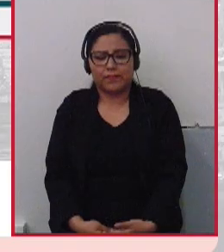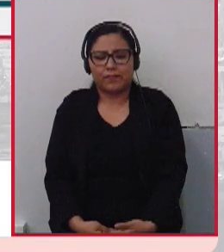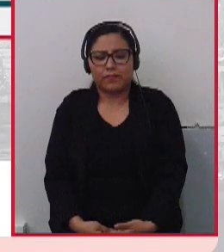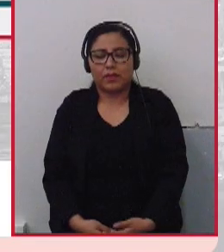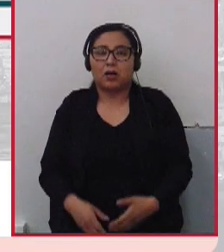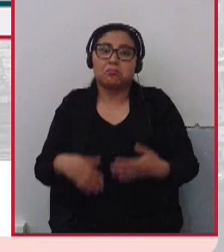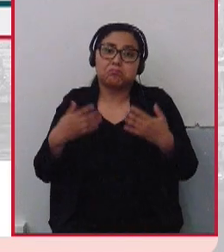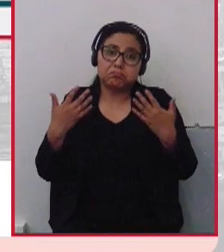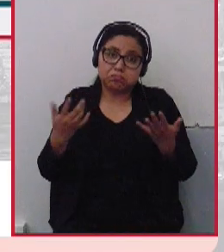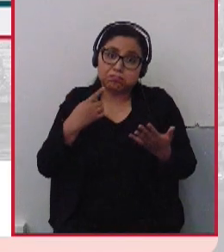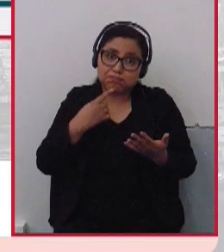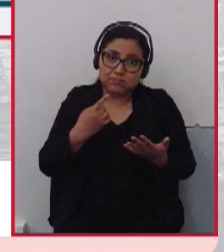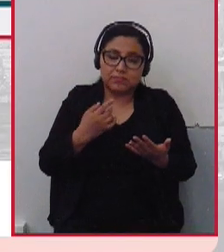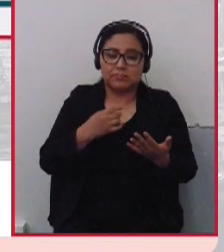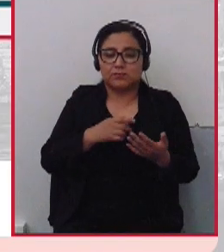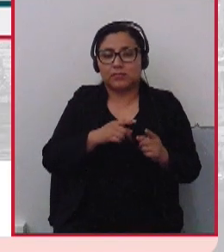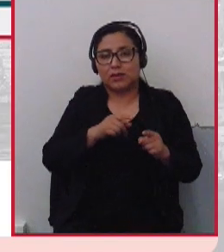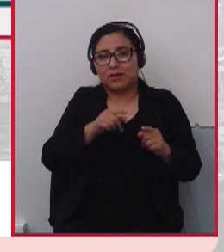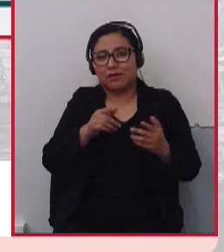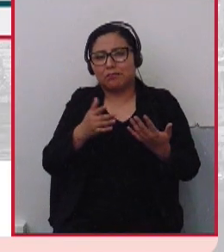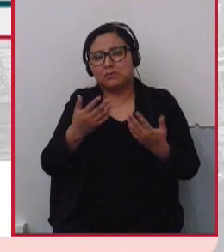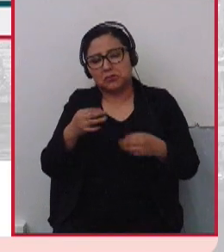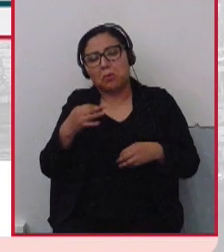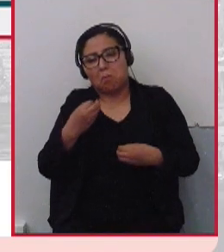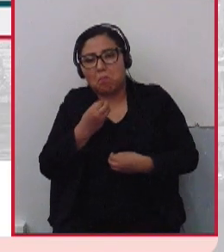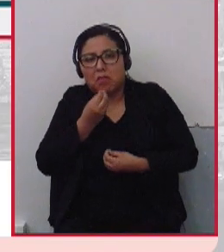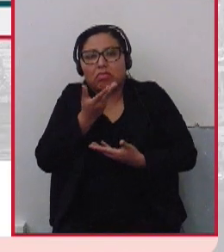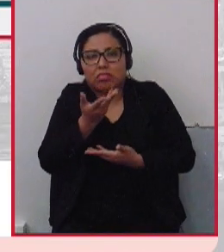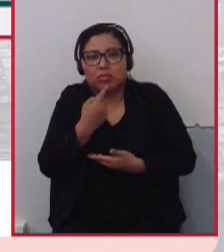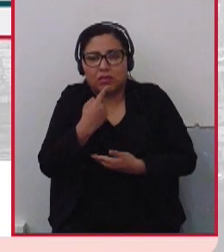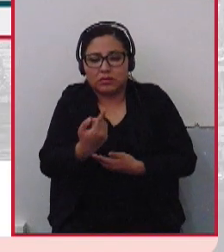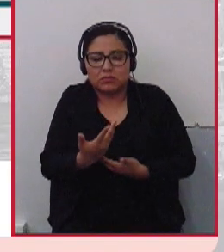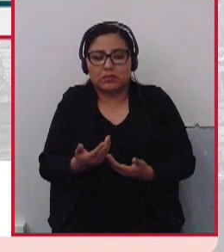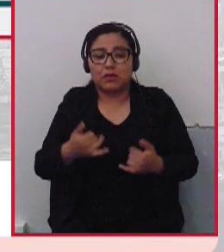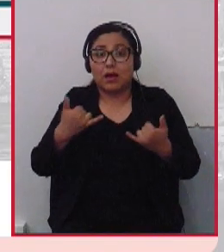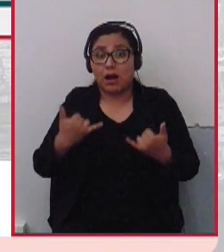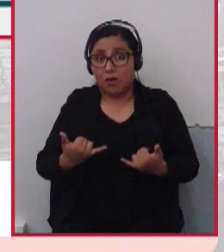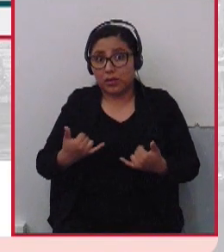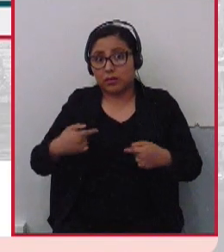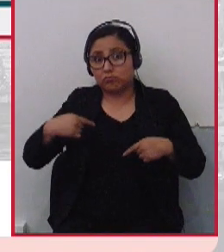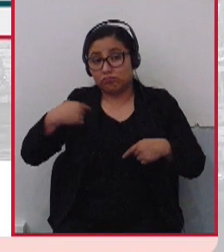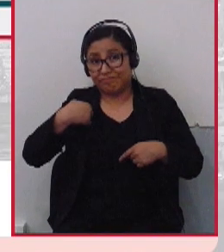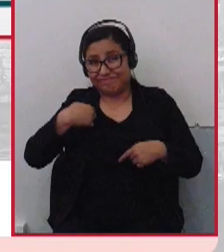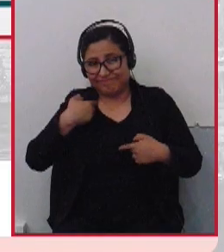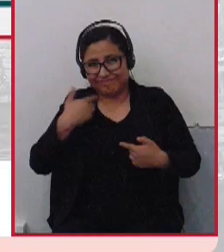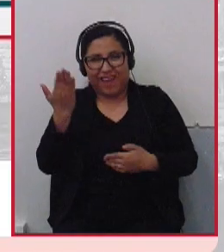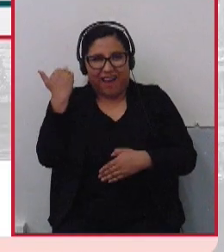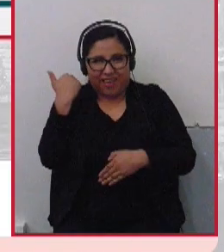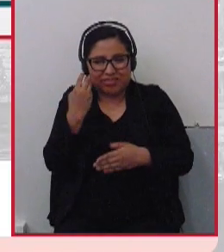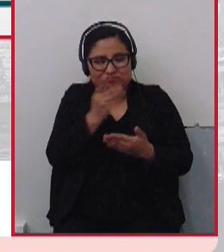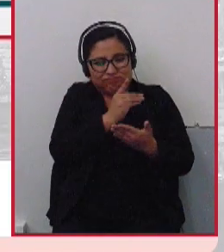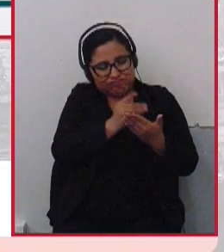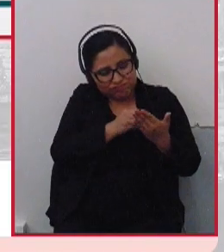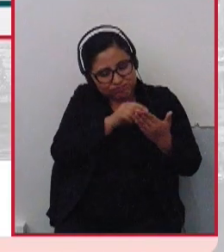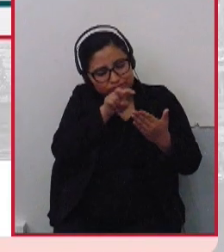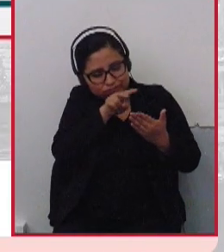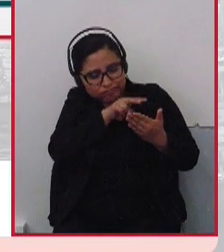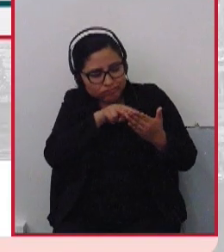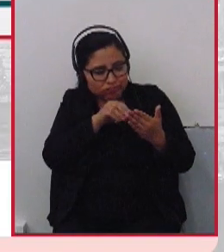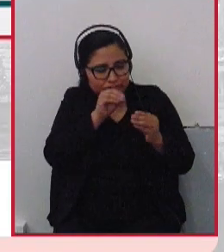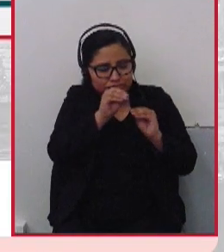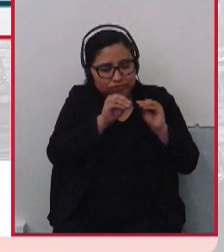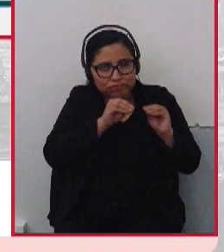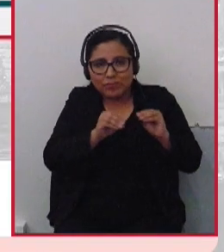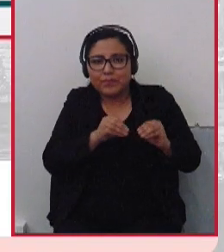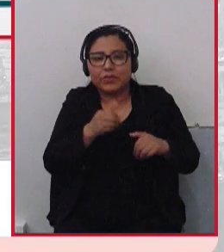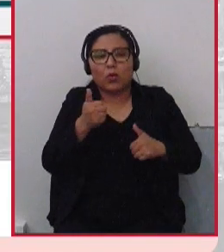Dicho sea de paso, y es bueno comentarlo, ¿no? Cuando nosotros diseñamos, estábamos